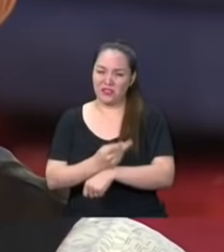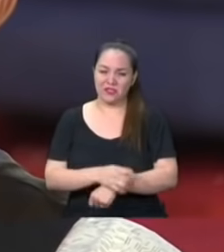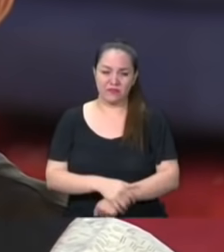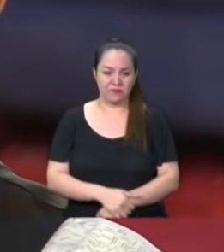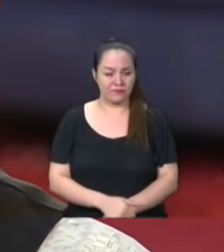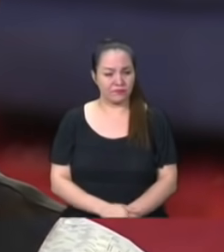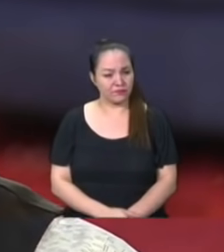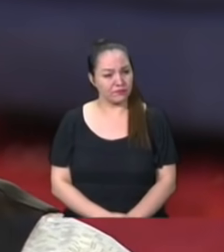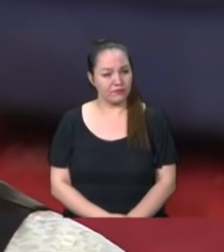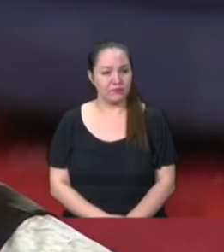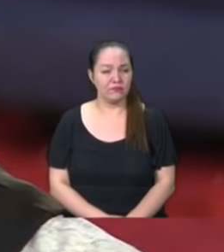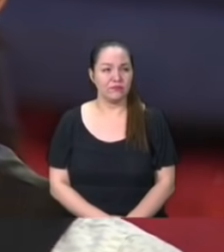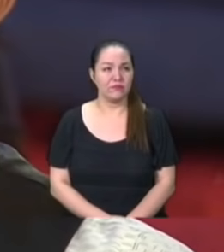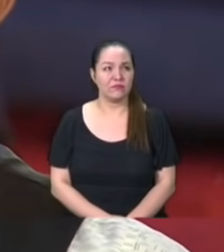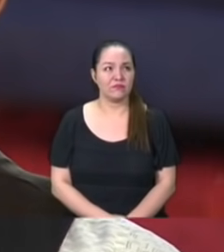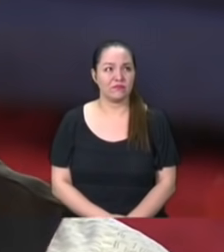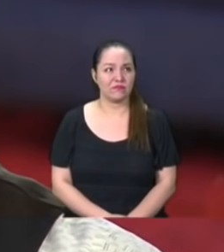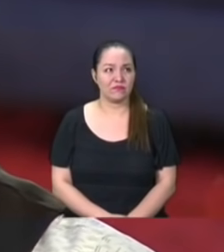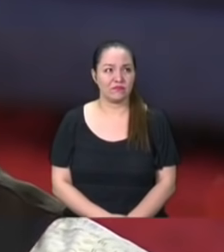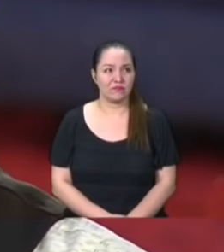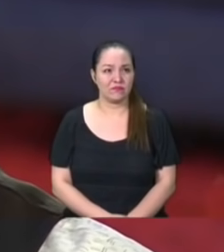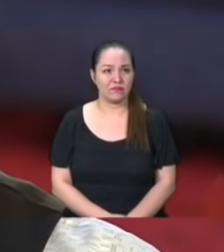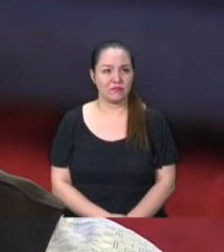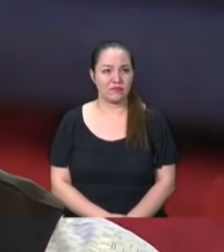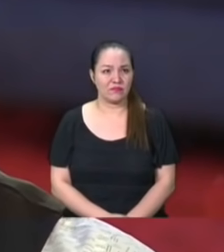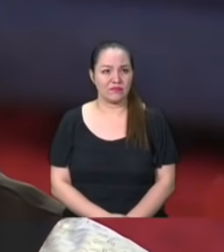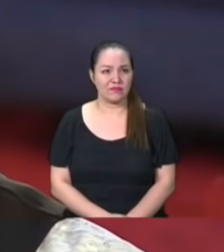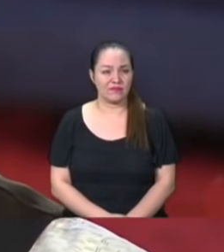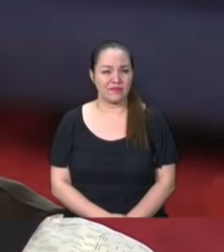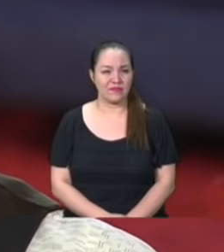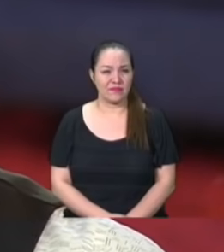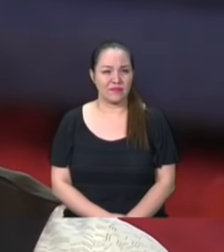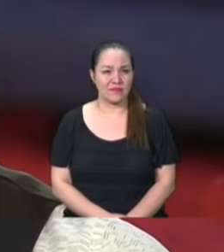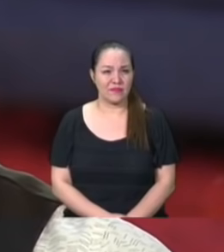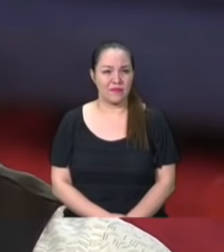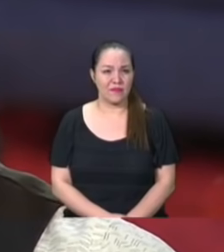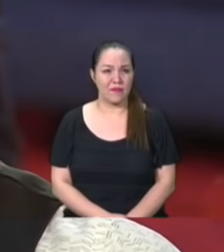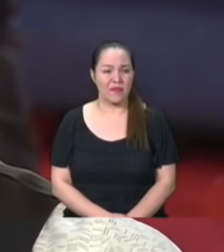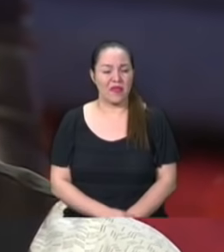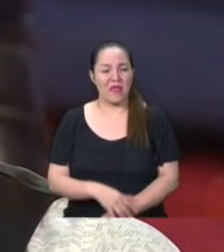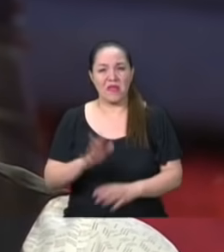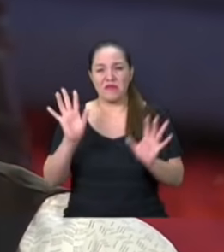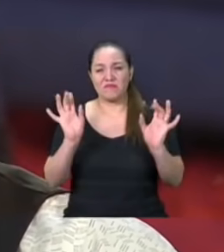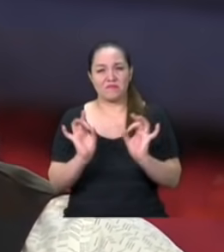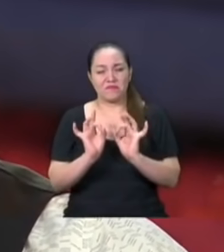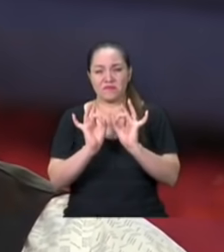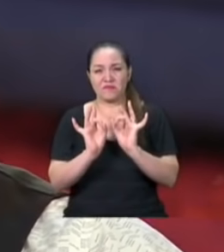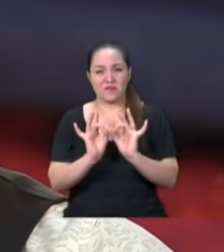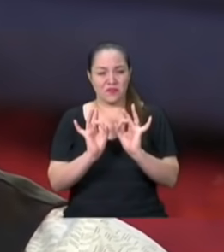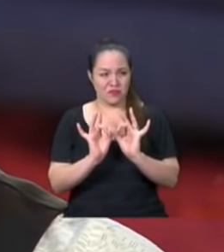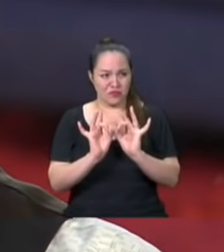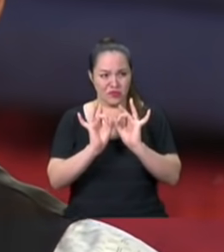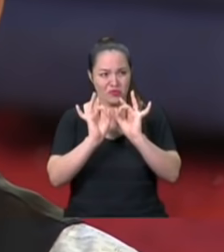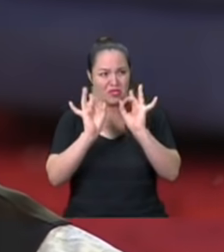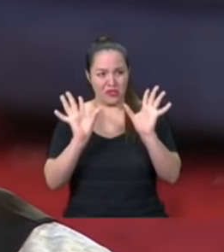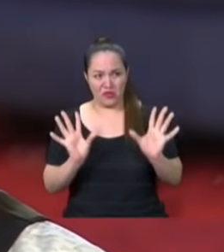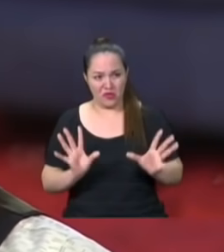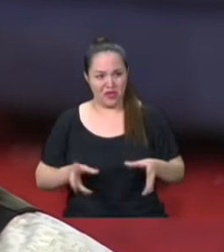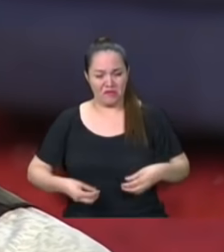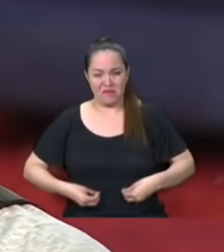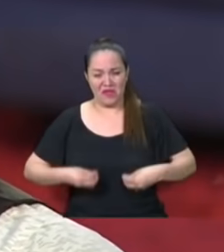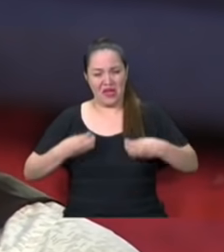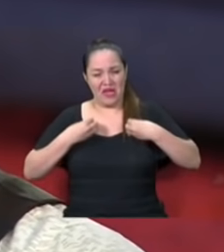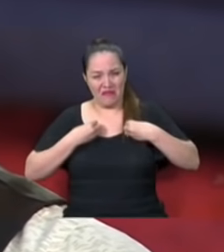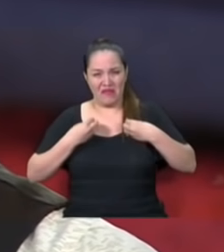como... No problemas, sino que partes o golpes de la vida, te parece, yo lo tomo así como golpes de la vida. A veces viene una rachita